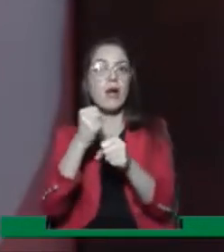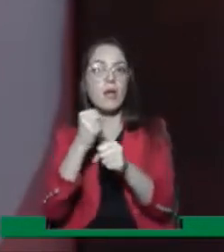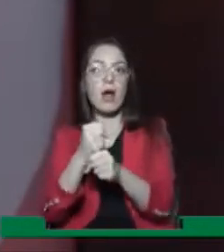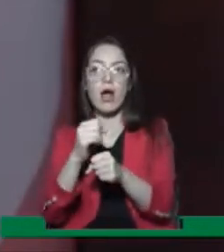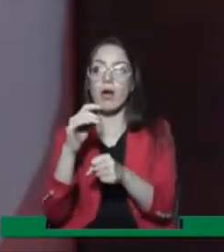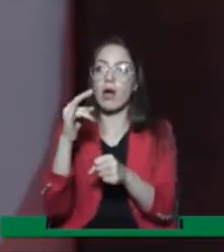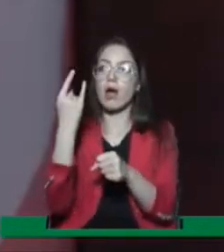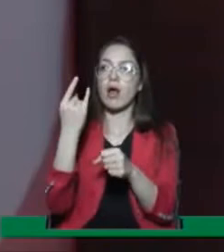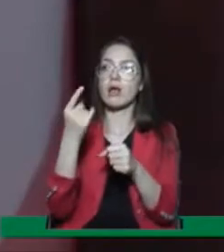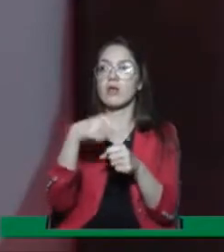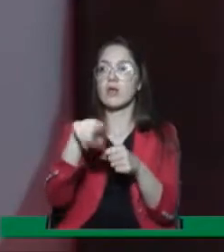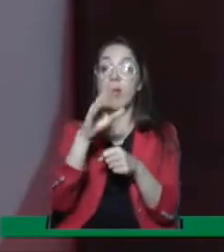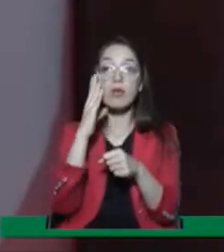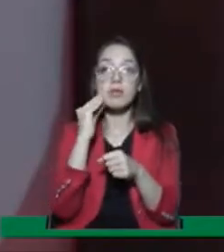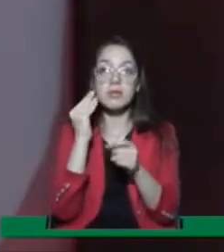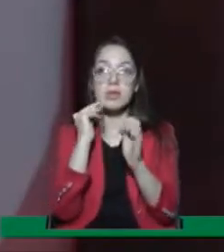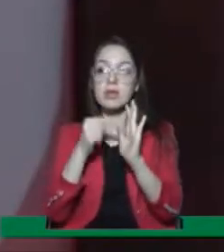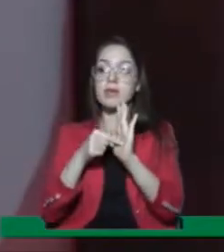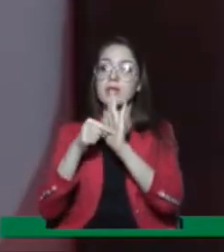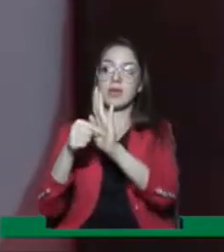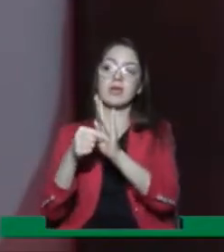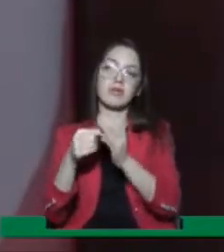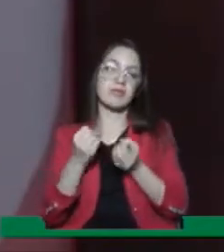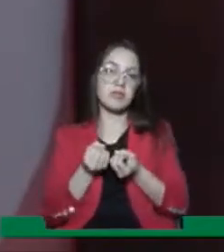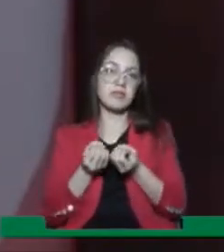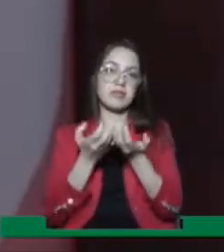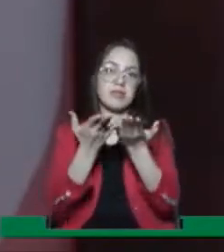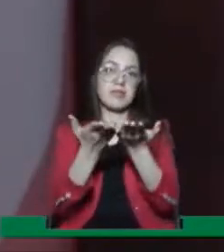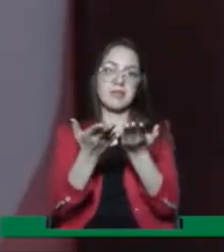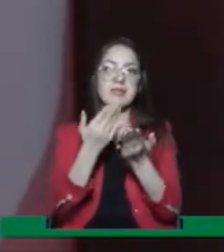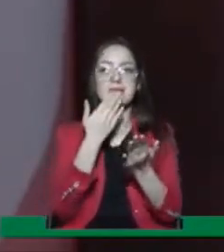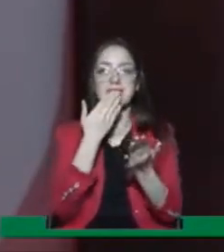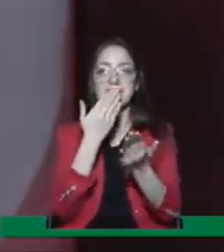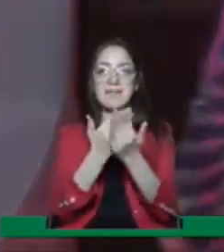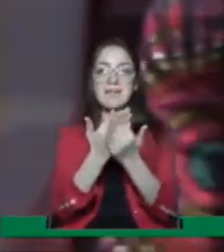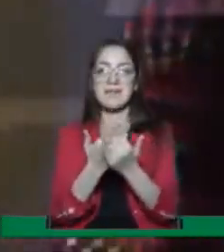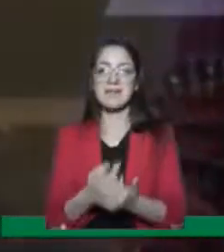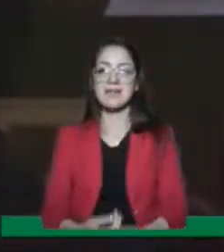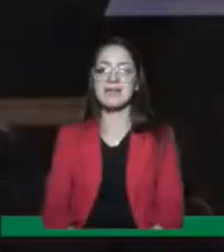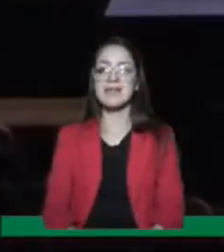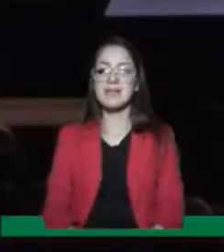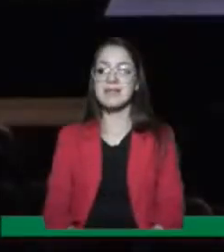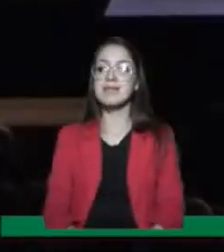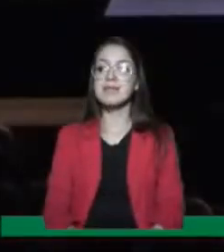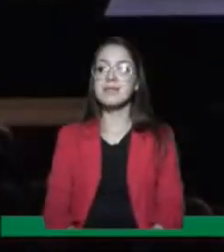propios emprendimientos eso era lo que les quería conectar muchas gracias